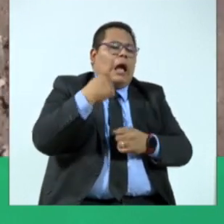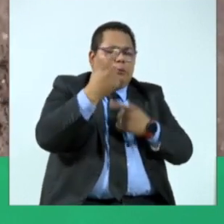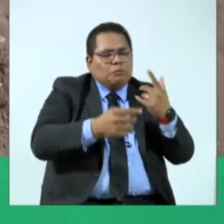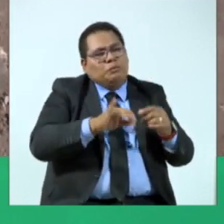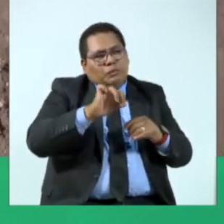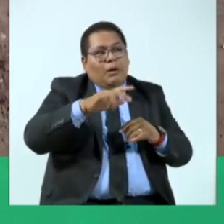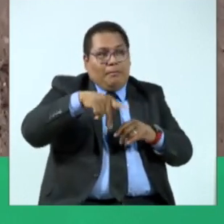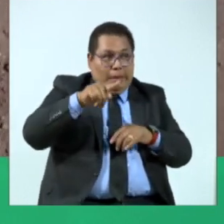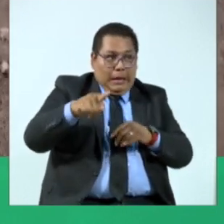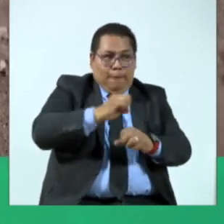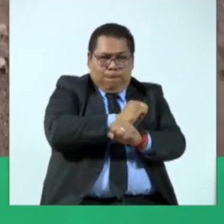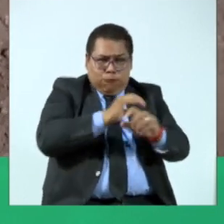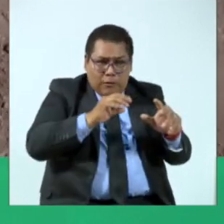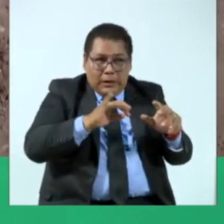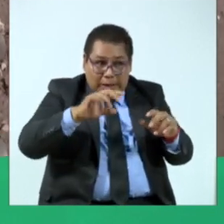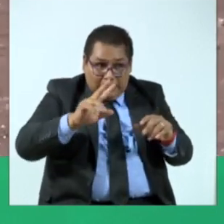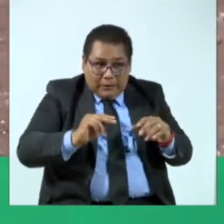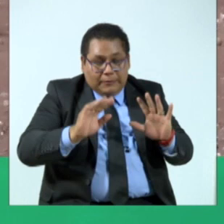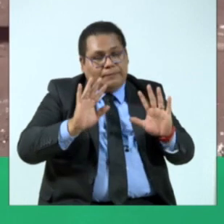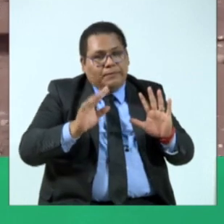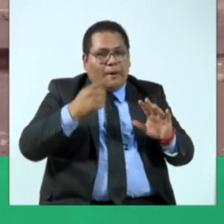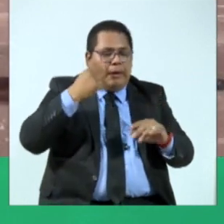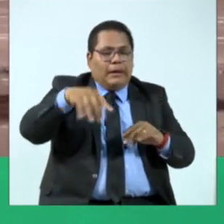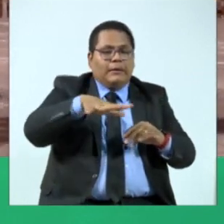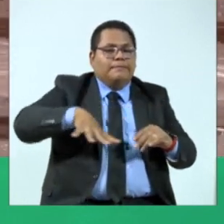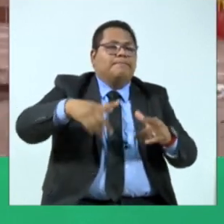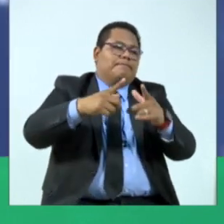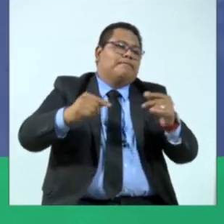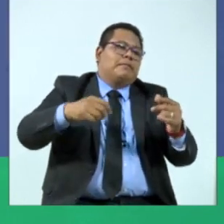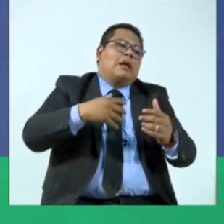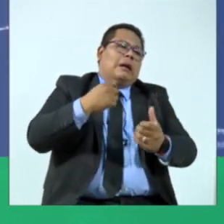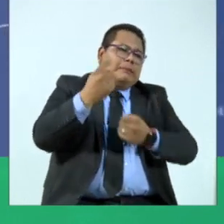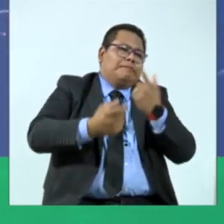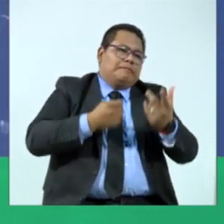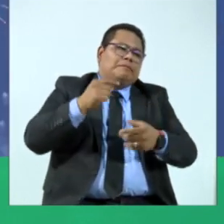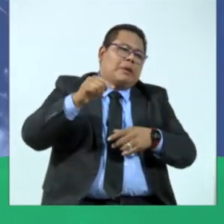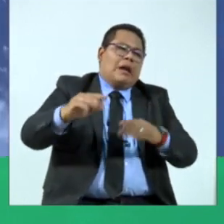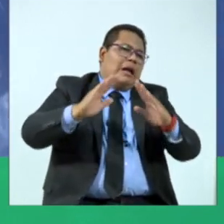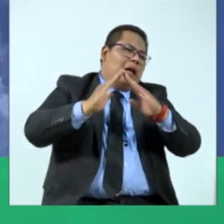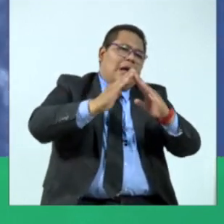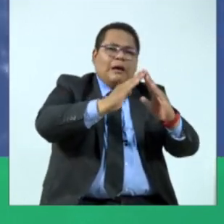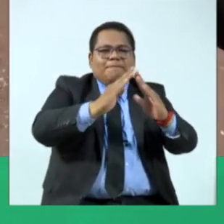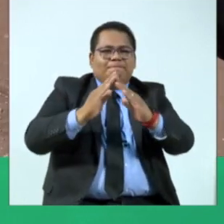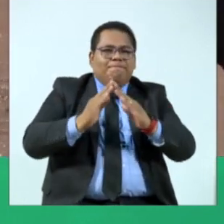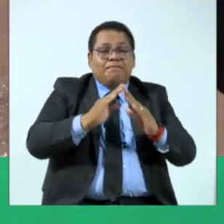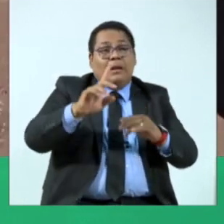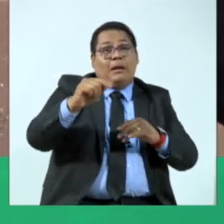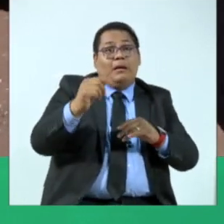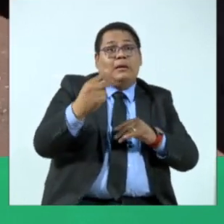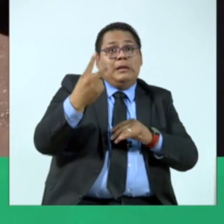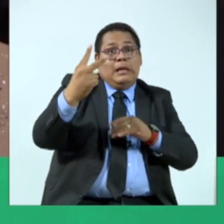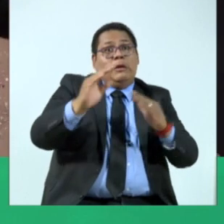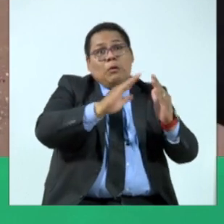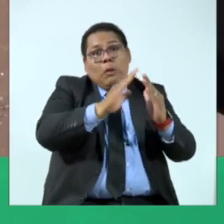pirotécnicos Pero bueno en el caso de Zapopan sí tuvimos algunos incendios en casas habitación que fueron alrededor de 72 incendios